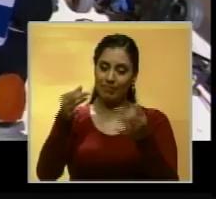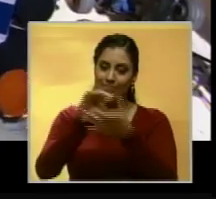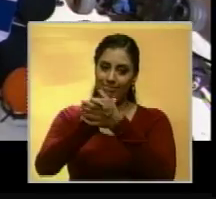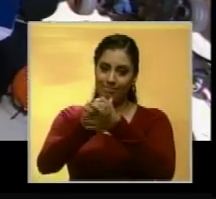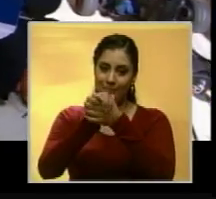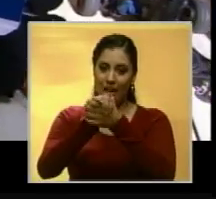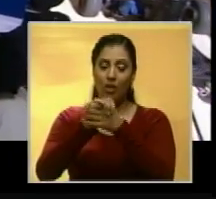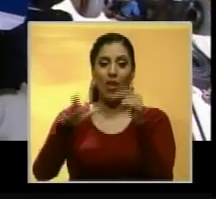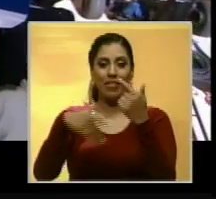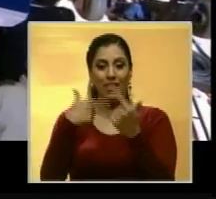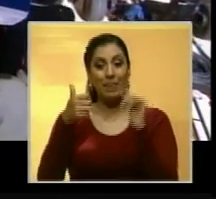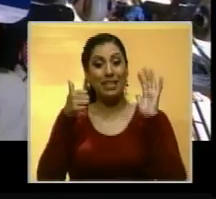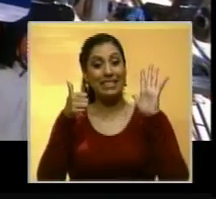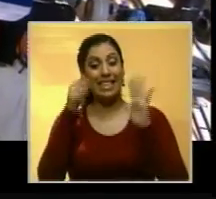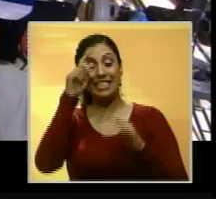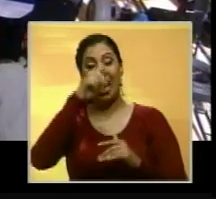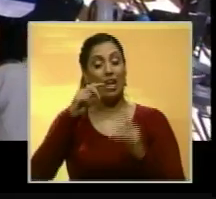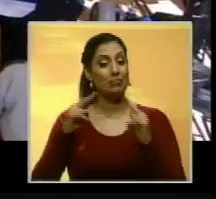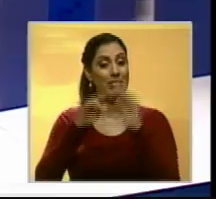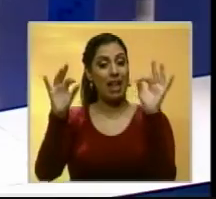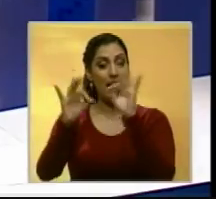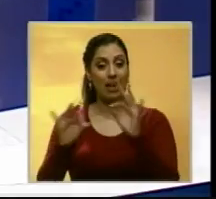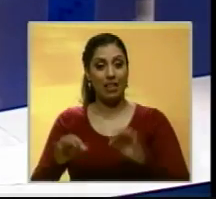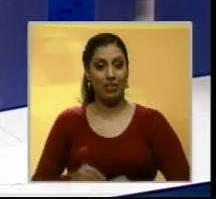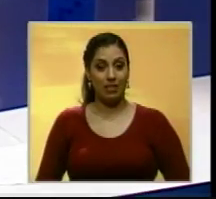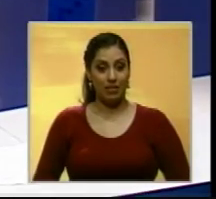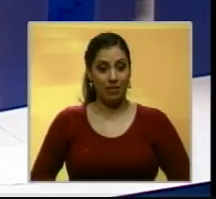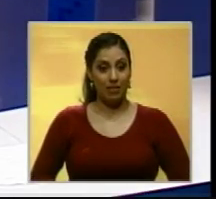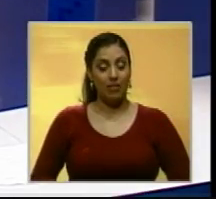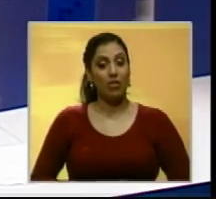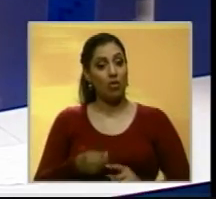estrecharon la mano luego de 6 años. En Colombia,